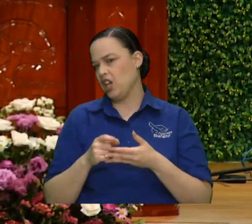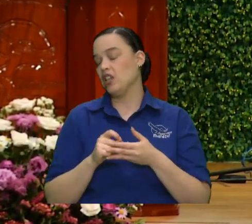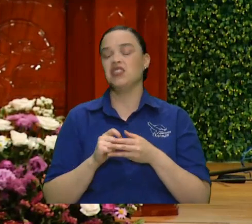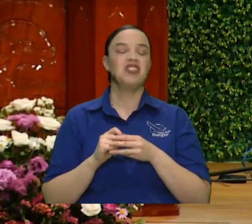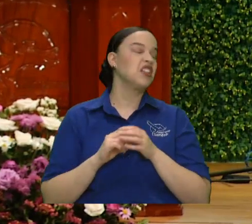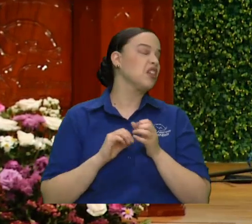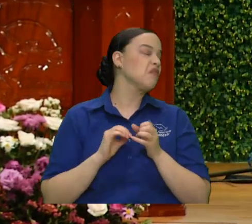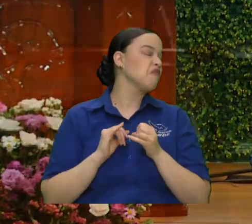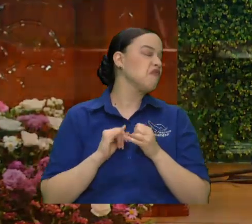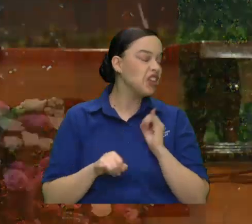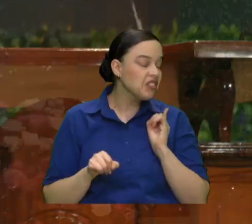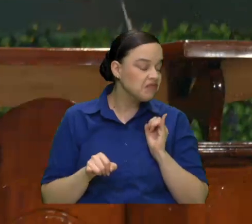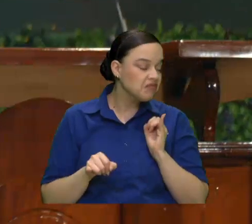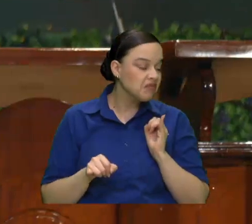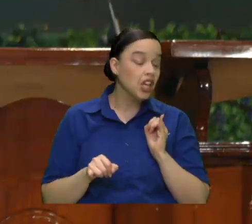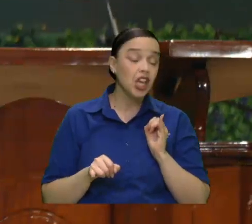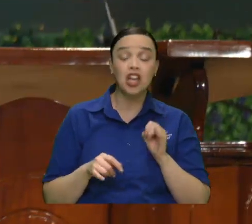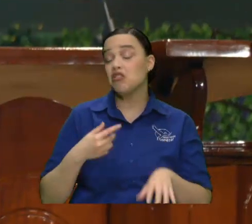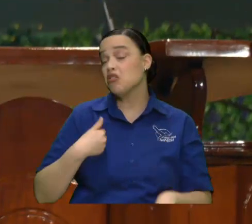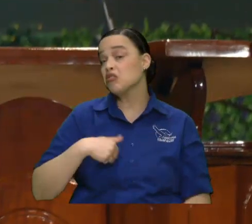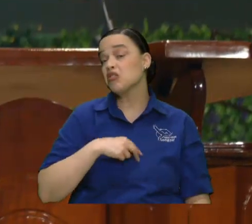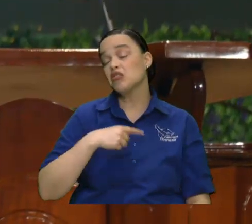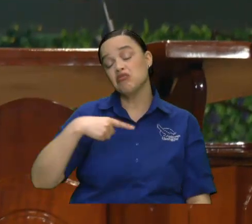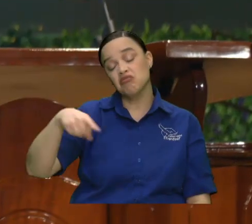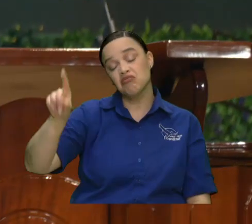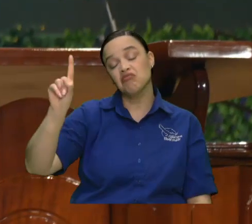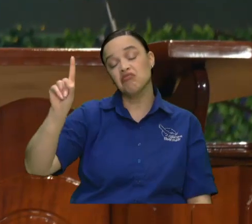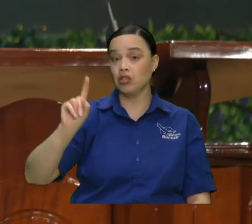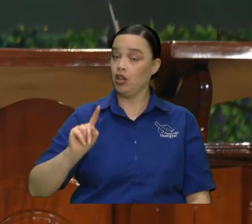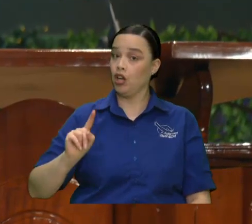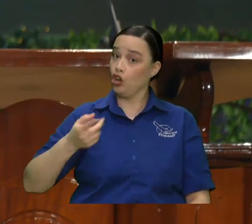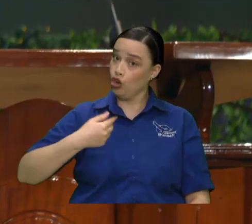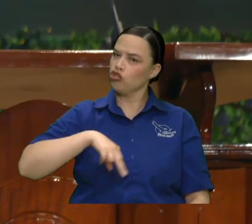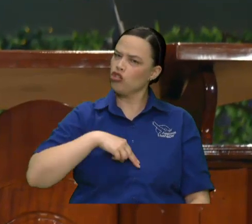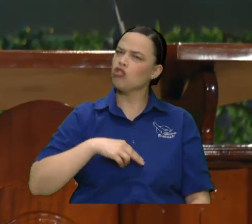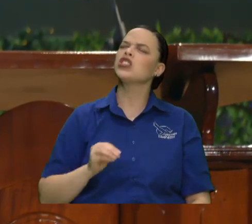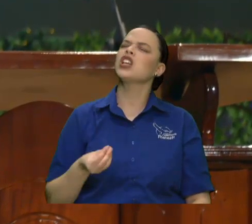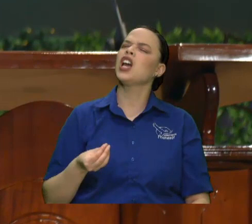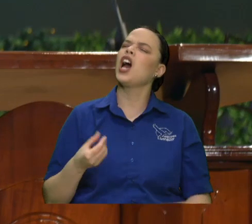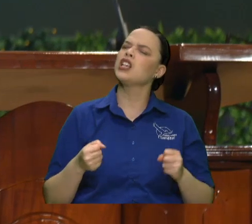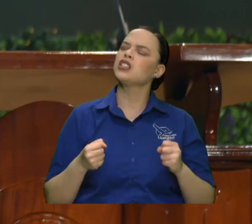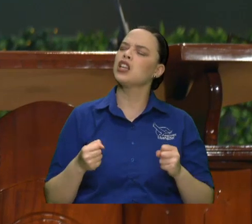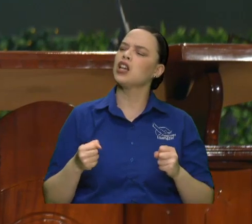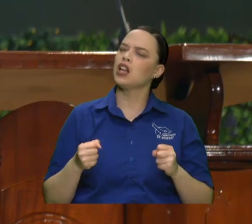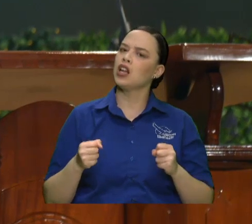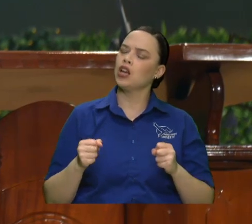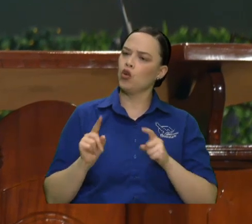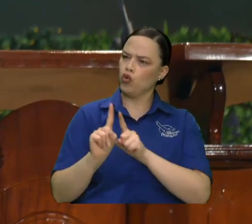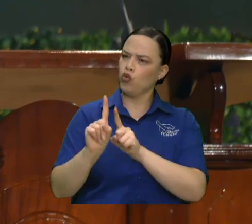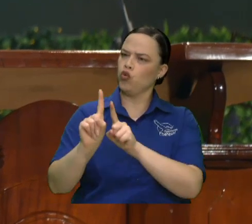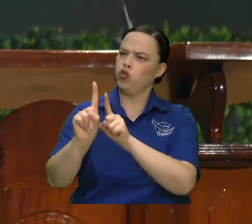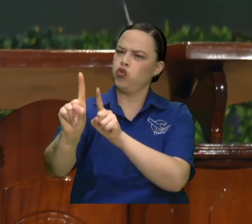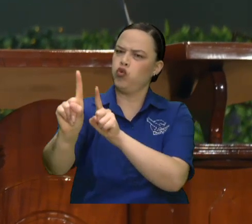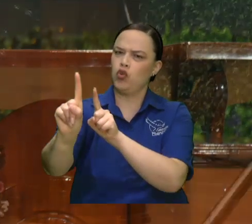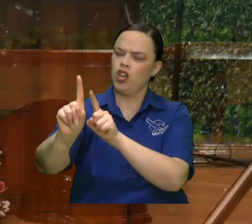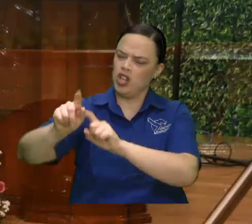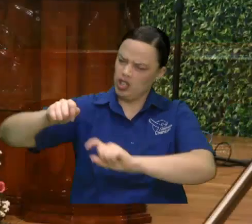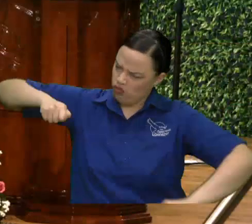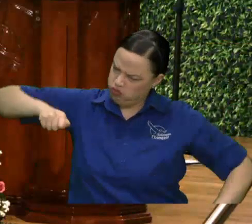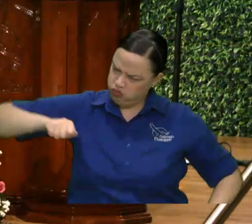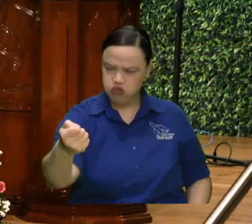cuando lo que tuvimos que haber hecho era perseguirlo atravesar los destruirlos porque si los